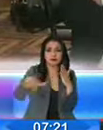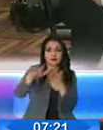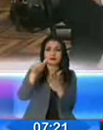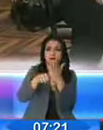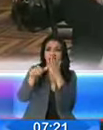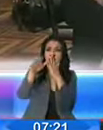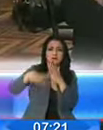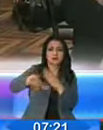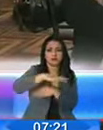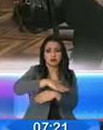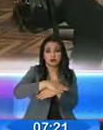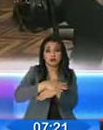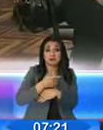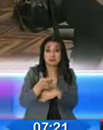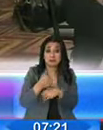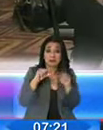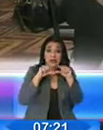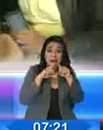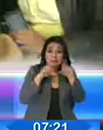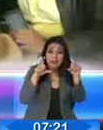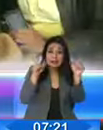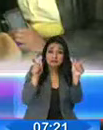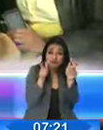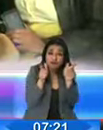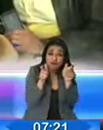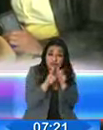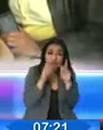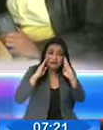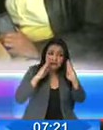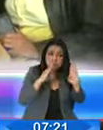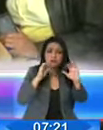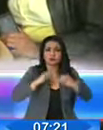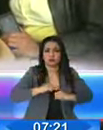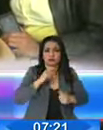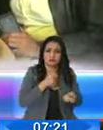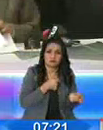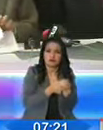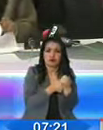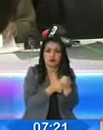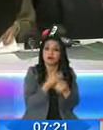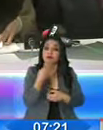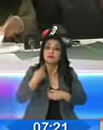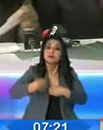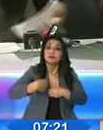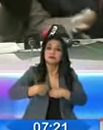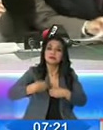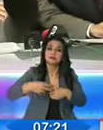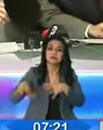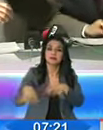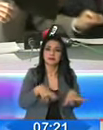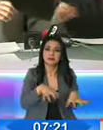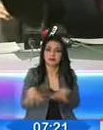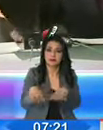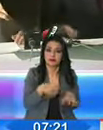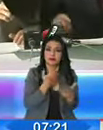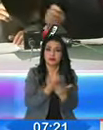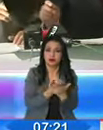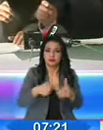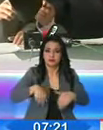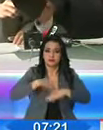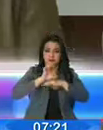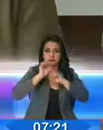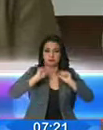en cuenta a las micro, pequeñas y medianas empresas, para que participen en las actividades económicas del